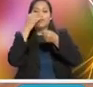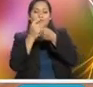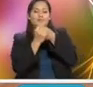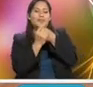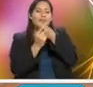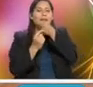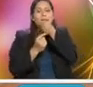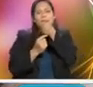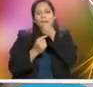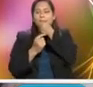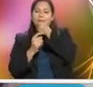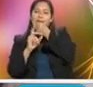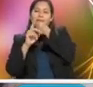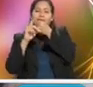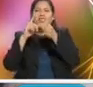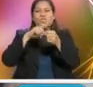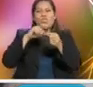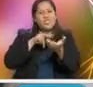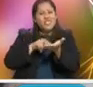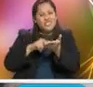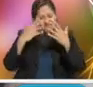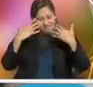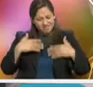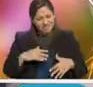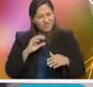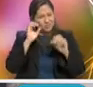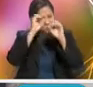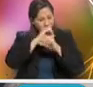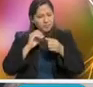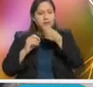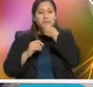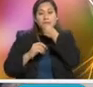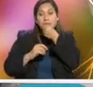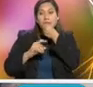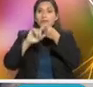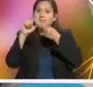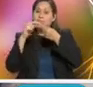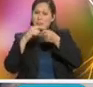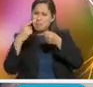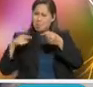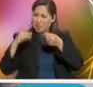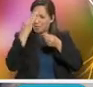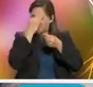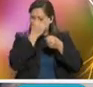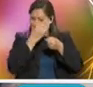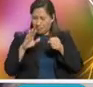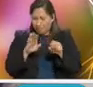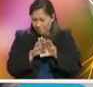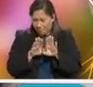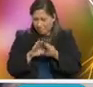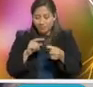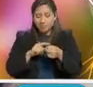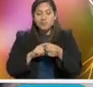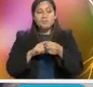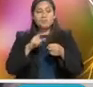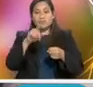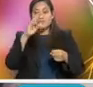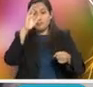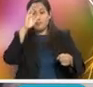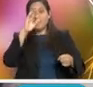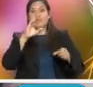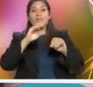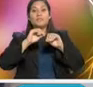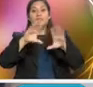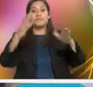muy darky, ¿no? Muy oscura, y de repente tocaba Radio Carolina, que tampoco eran tan conocidos, quizás no alcanzaron el éxito de otras